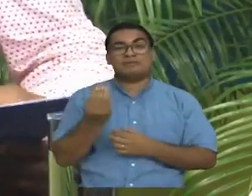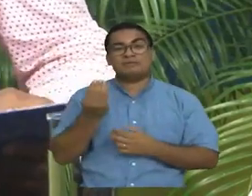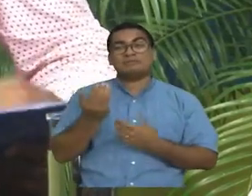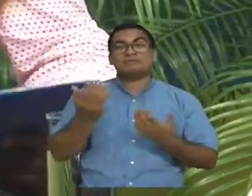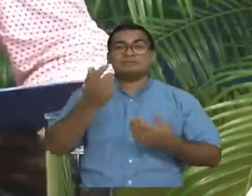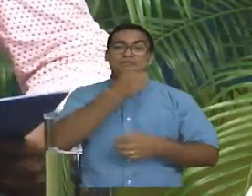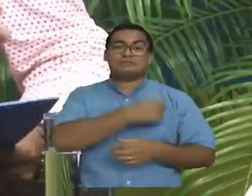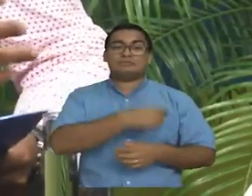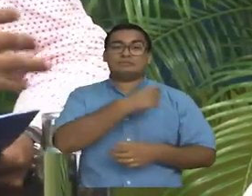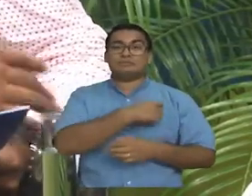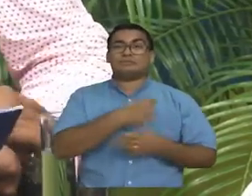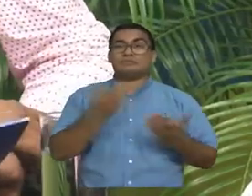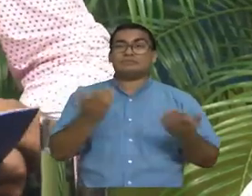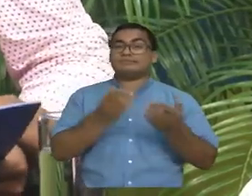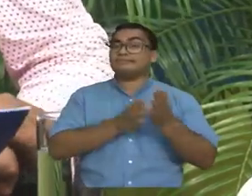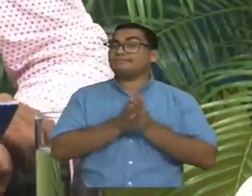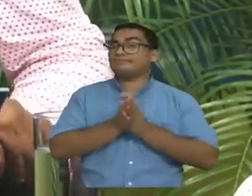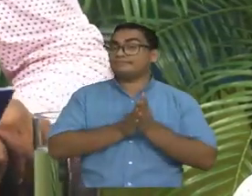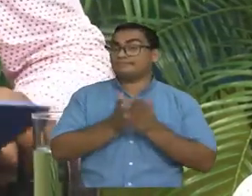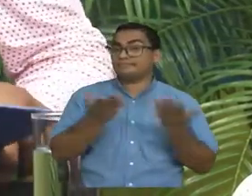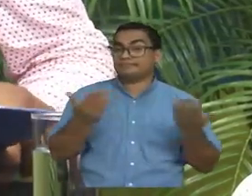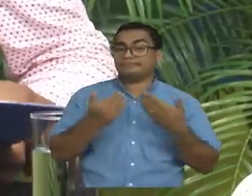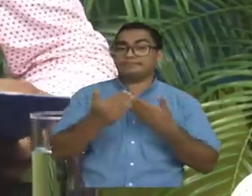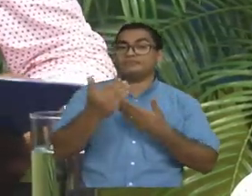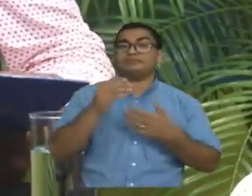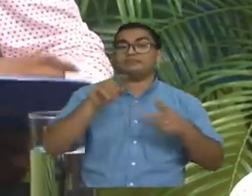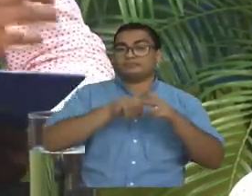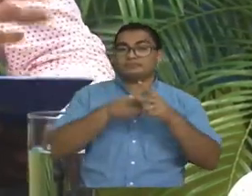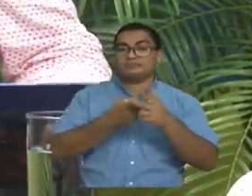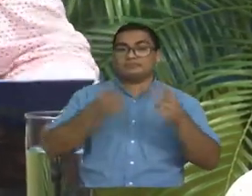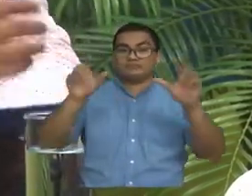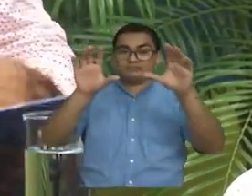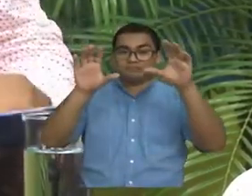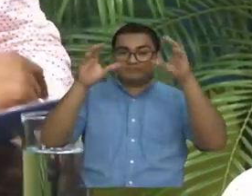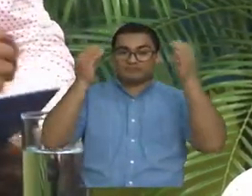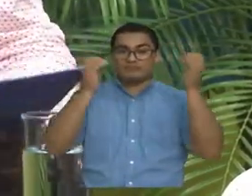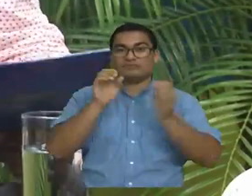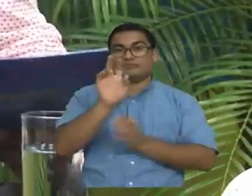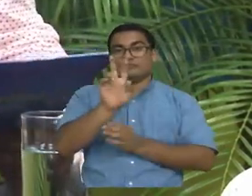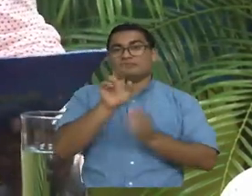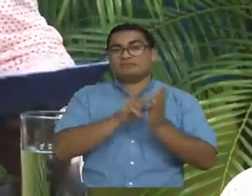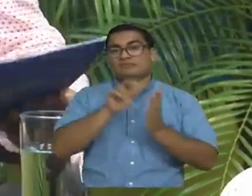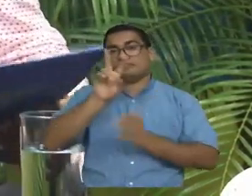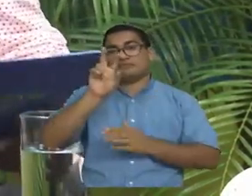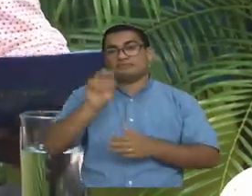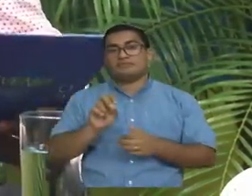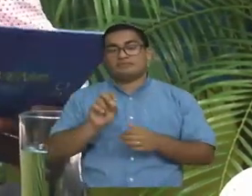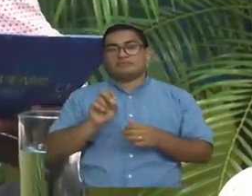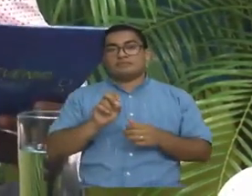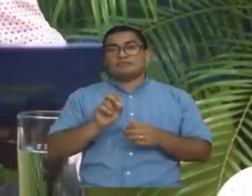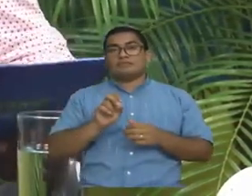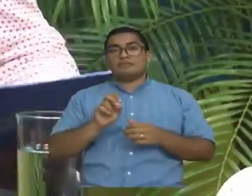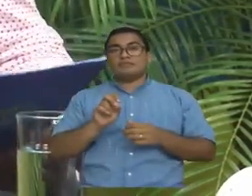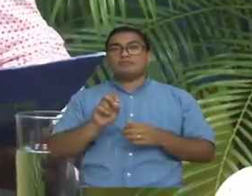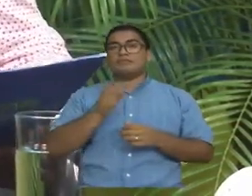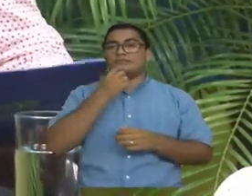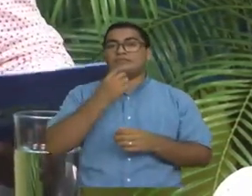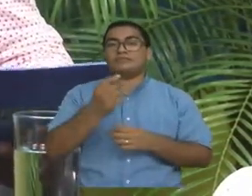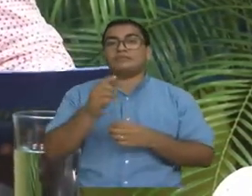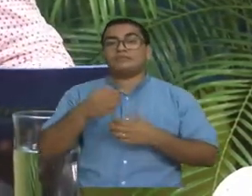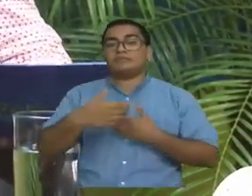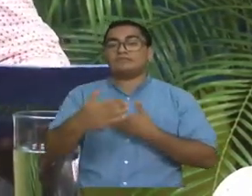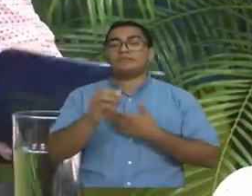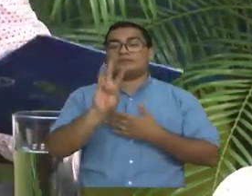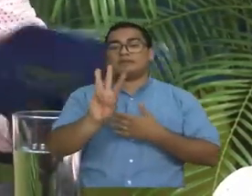las escuelas, a propósito de que ya se acerca el año lectivo o el curso escolar 2020 para este 3 de